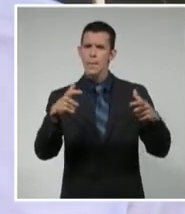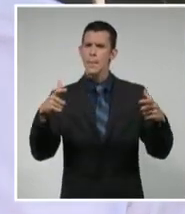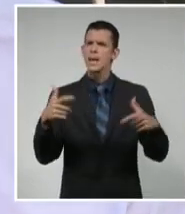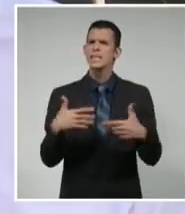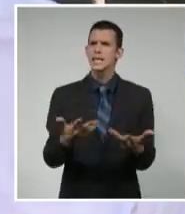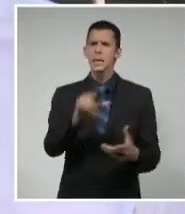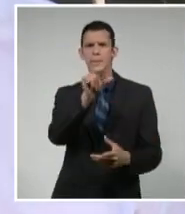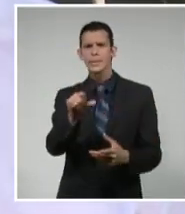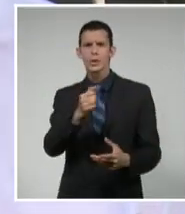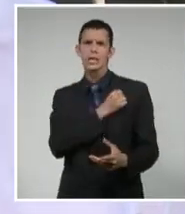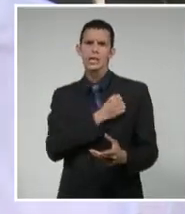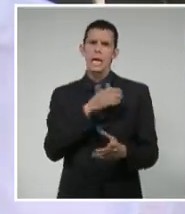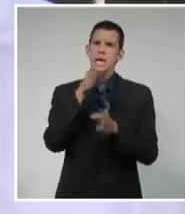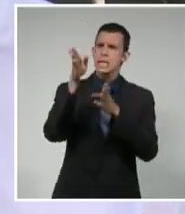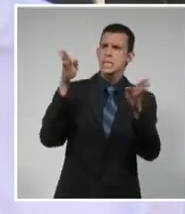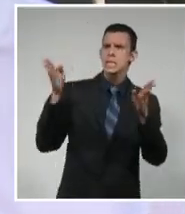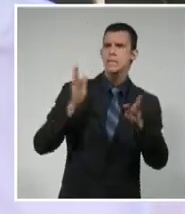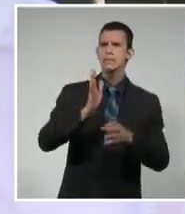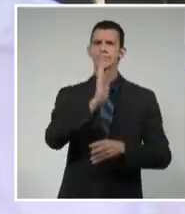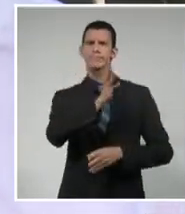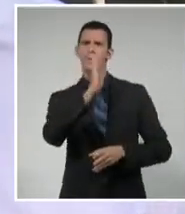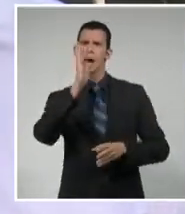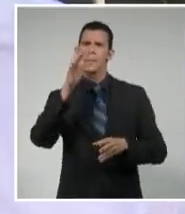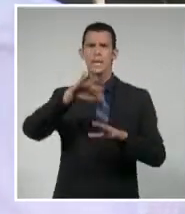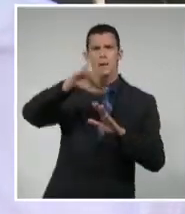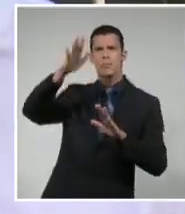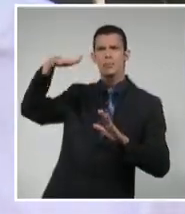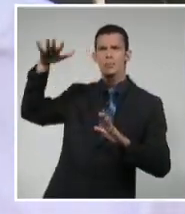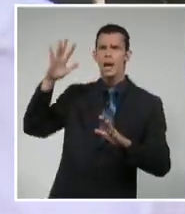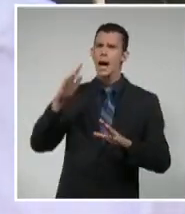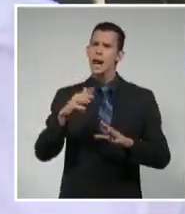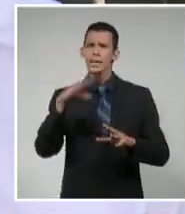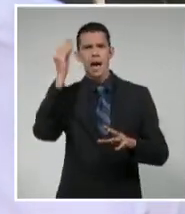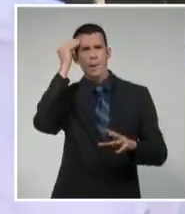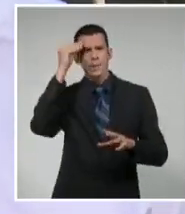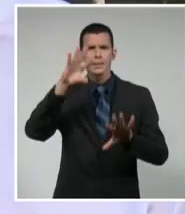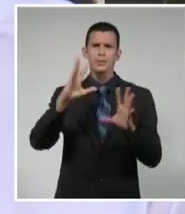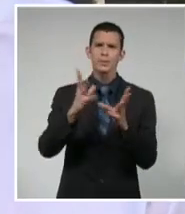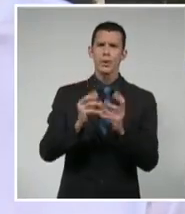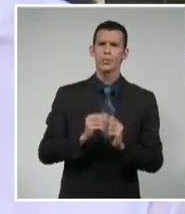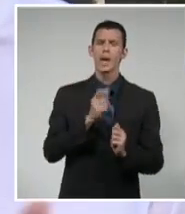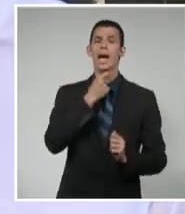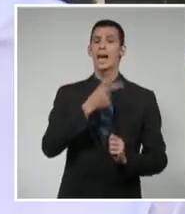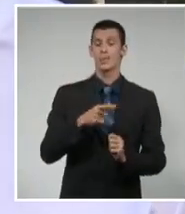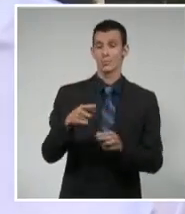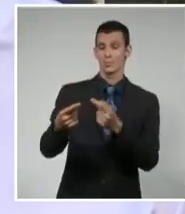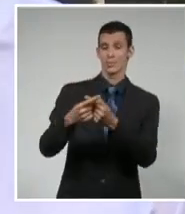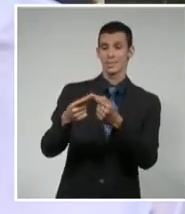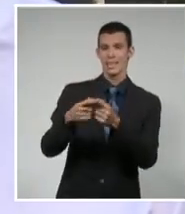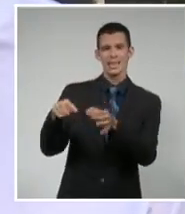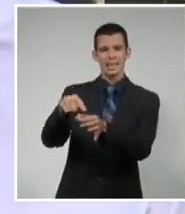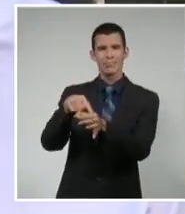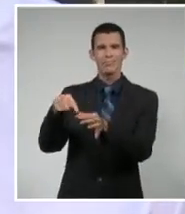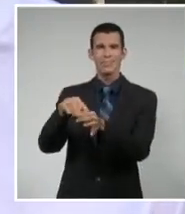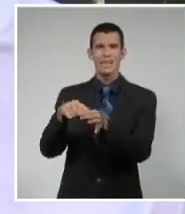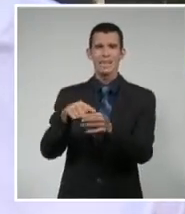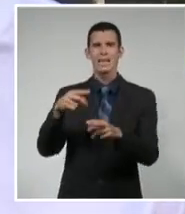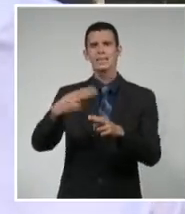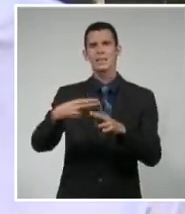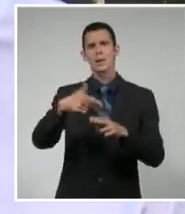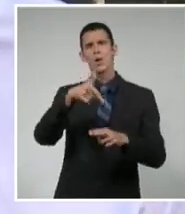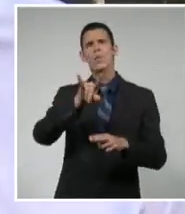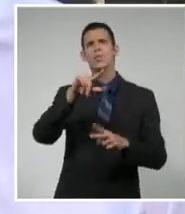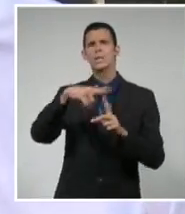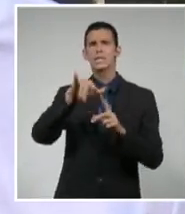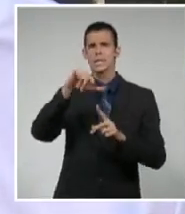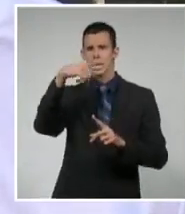y reconocer excursiones de un comportamiento muy favorable, como la excursión a Cayo Jutía, una excursión que está creciendo en Pinar del Río y tiene una alta demanda,